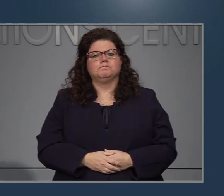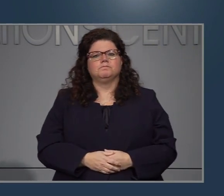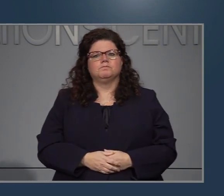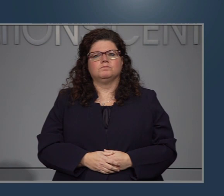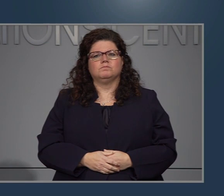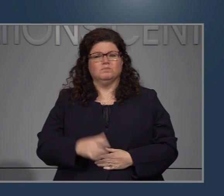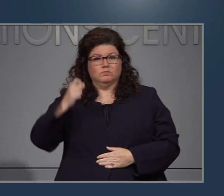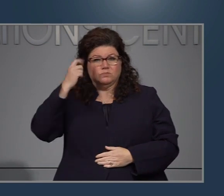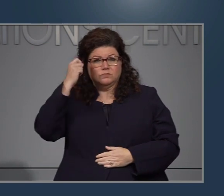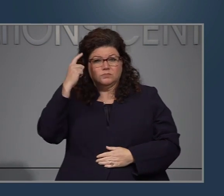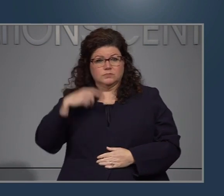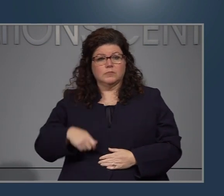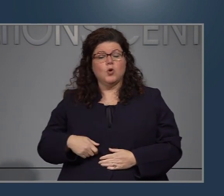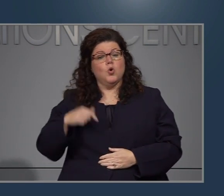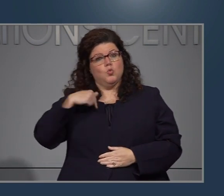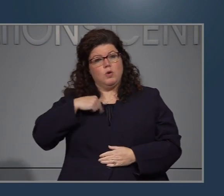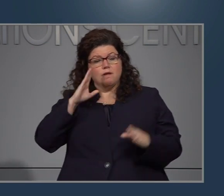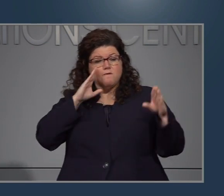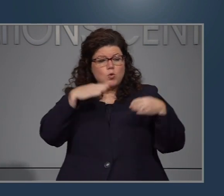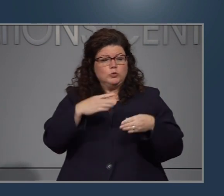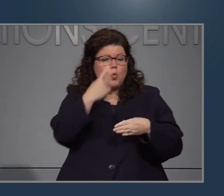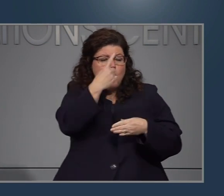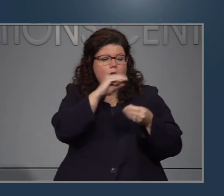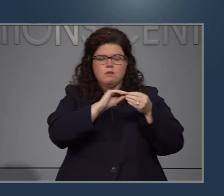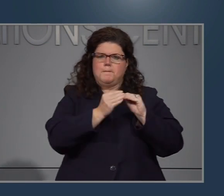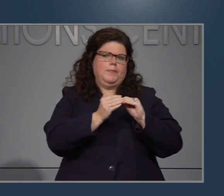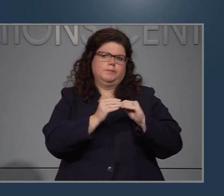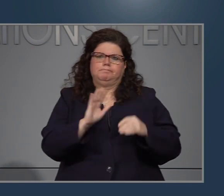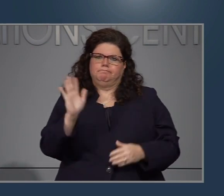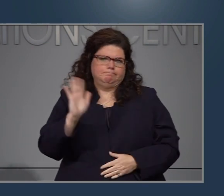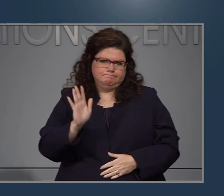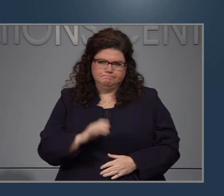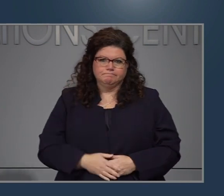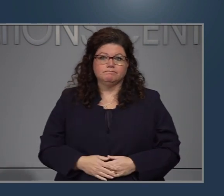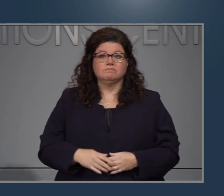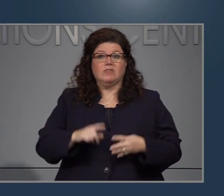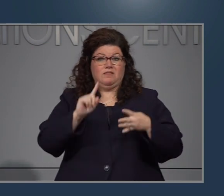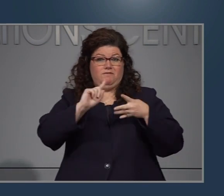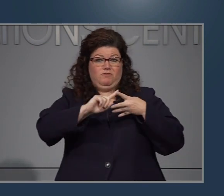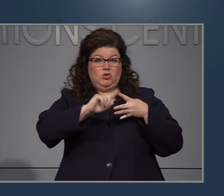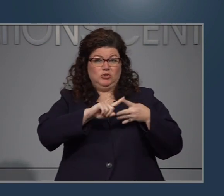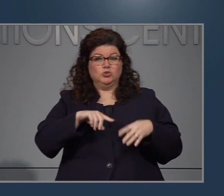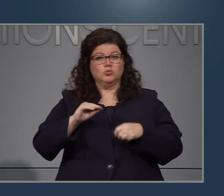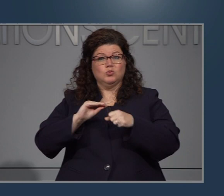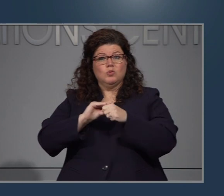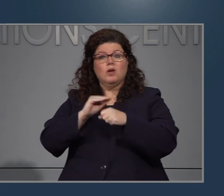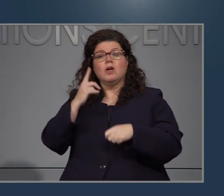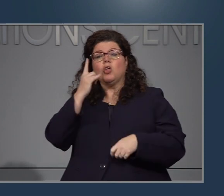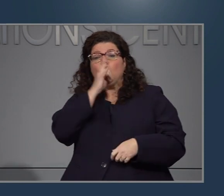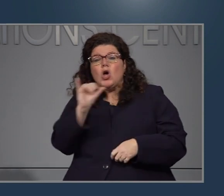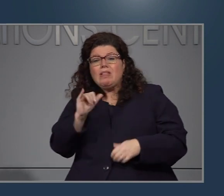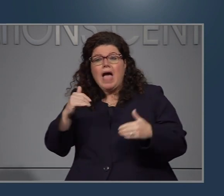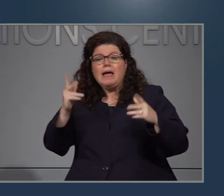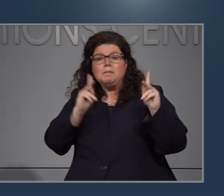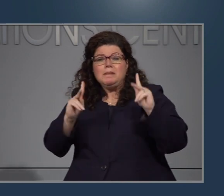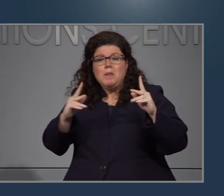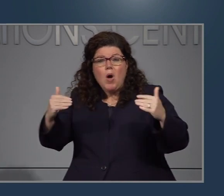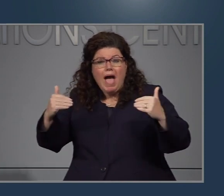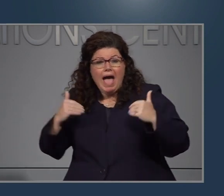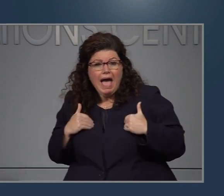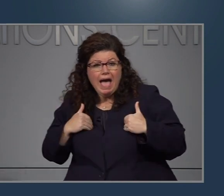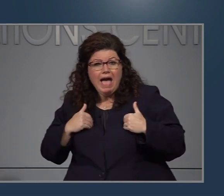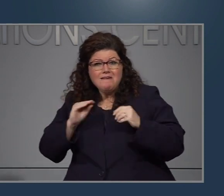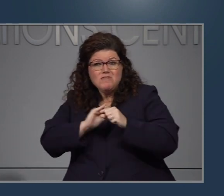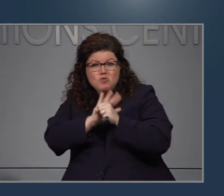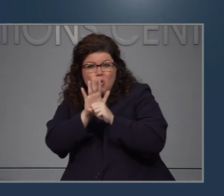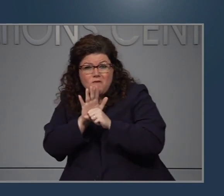Como recordatorio, vemos una combinación de tendencias que van a guiar nuestra toma de decisiones. Estamos viendo los